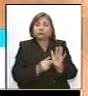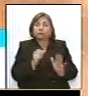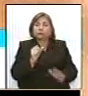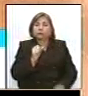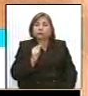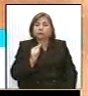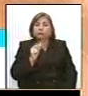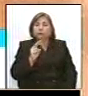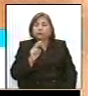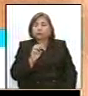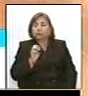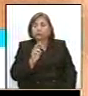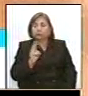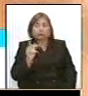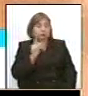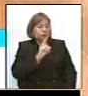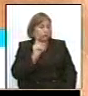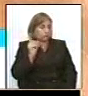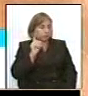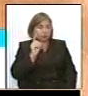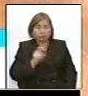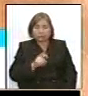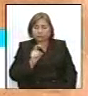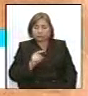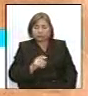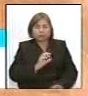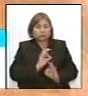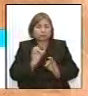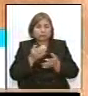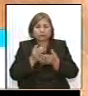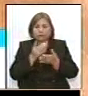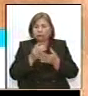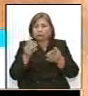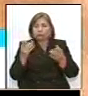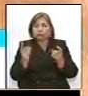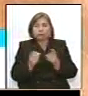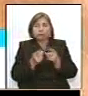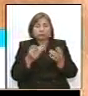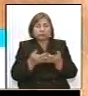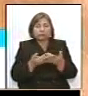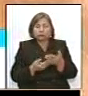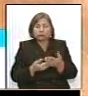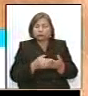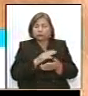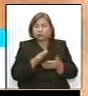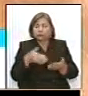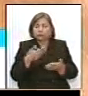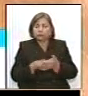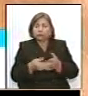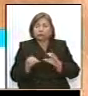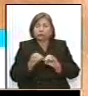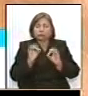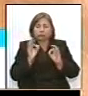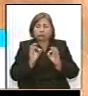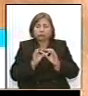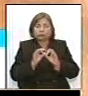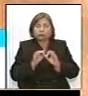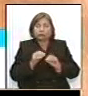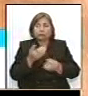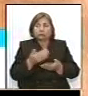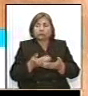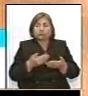Salaverry Villa no necesitaba falsear ningún tipo de informe de representación, toda vez que, como han precisado los voceros de los